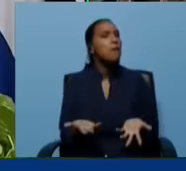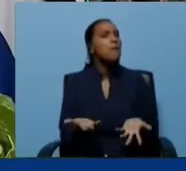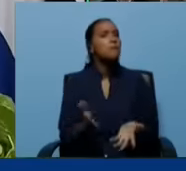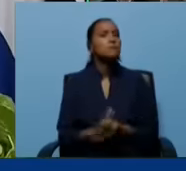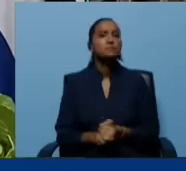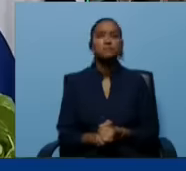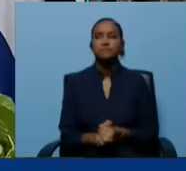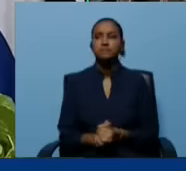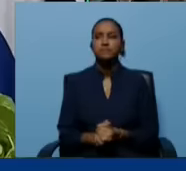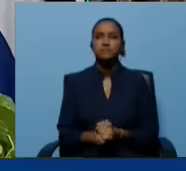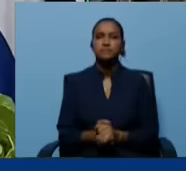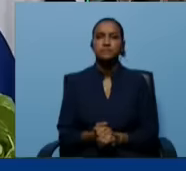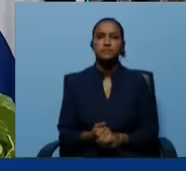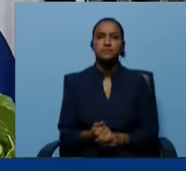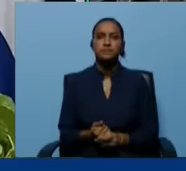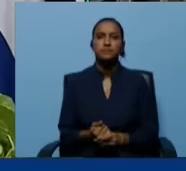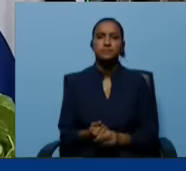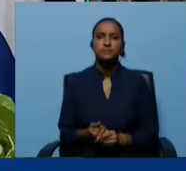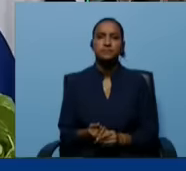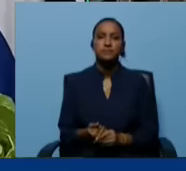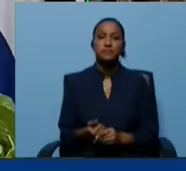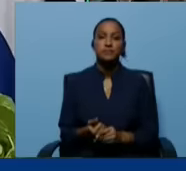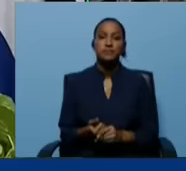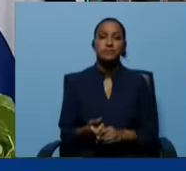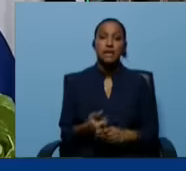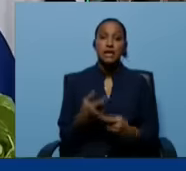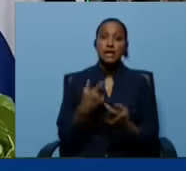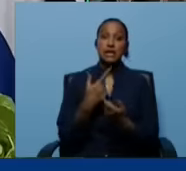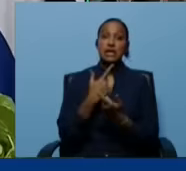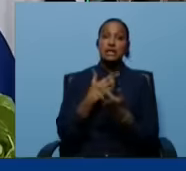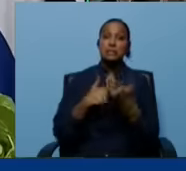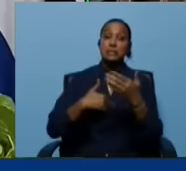la libertad, de la democracia.